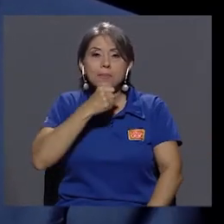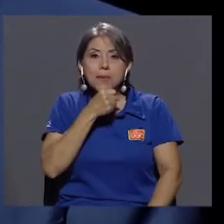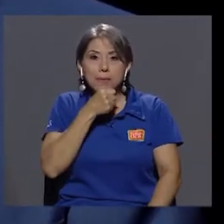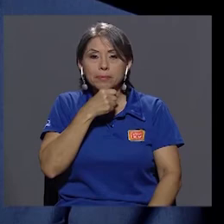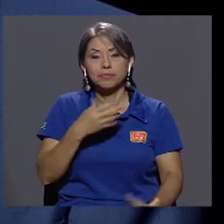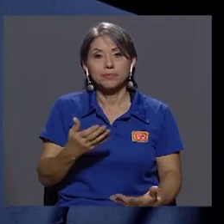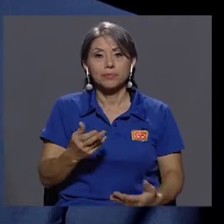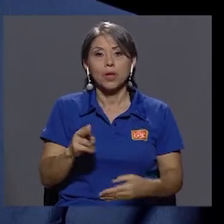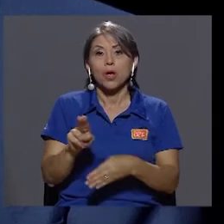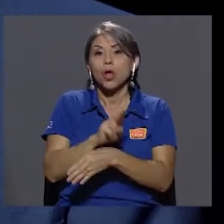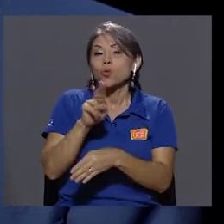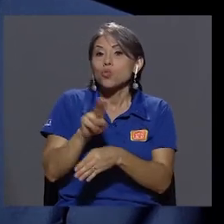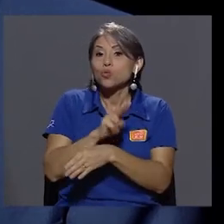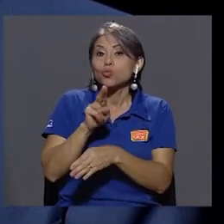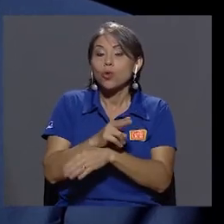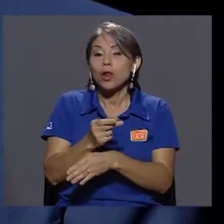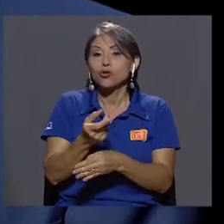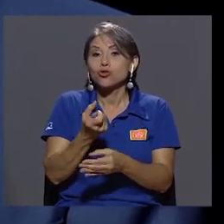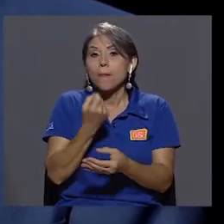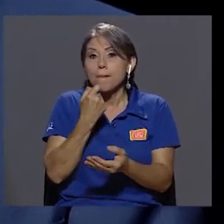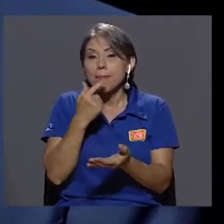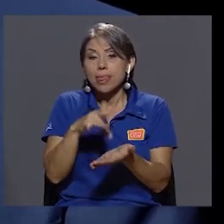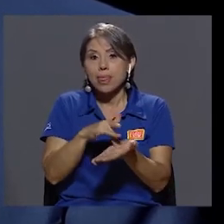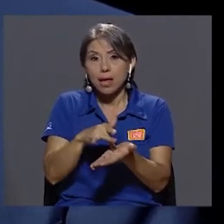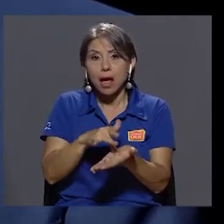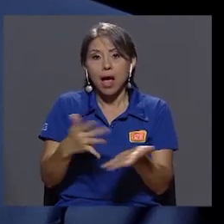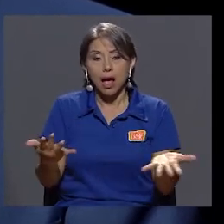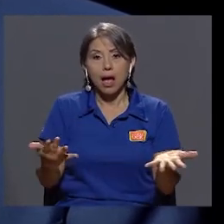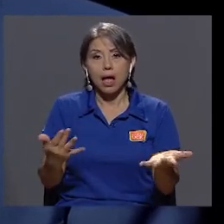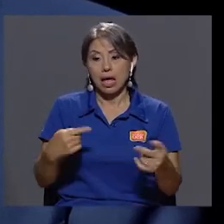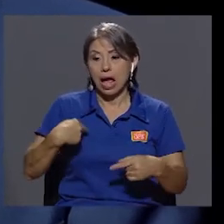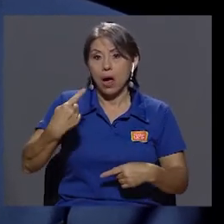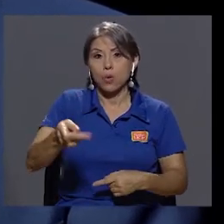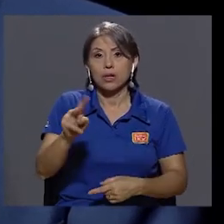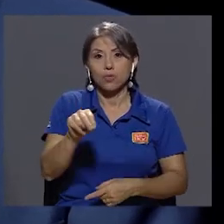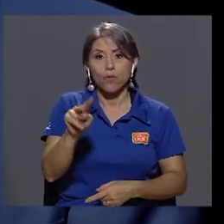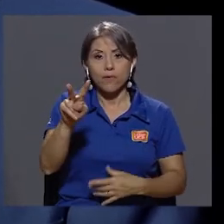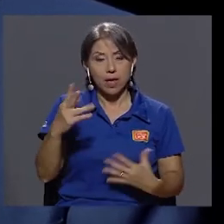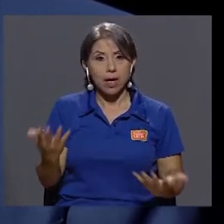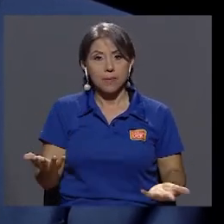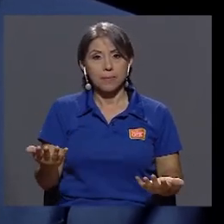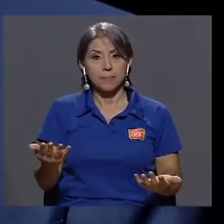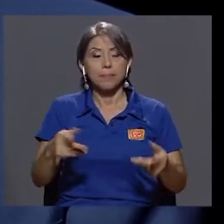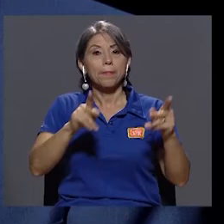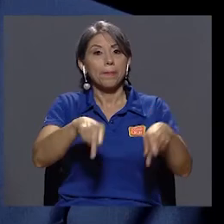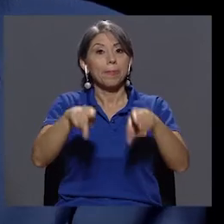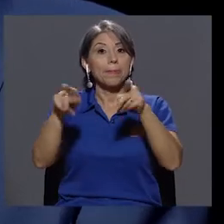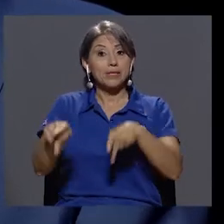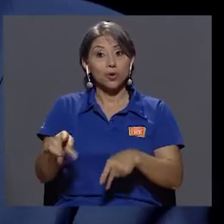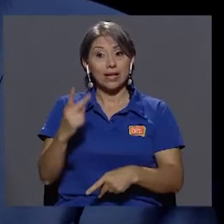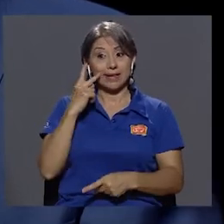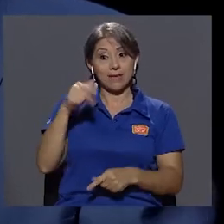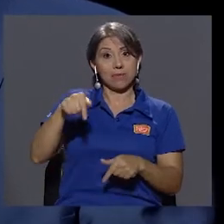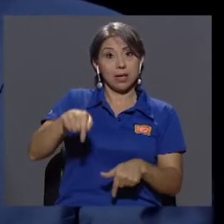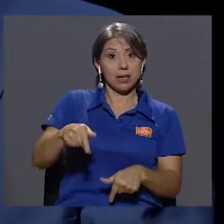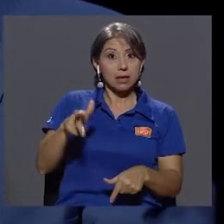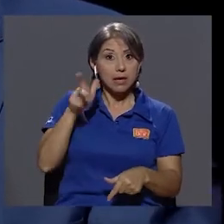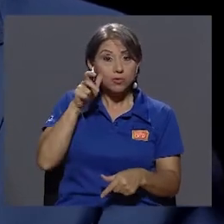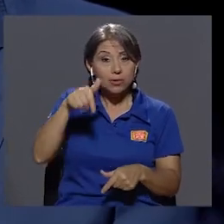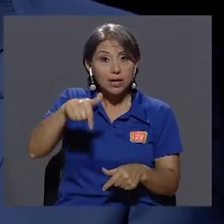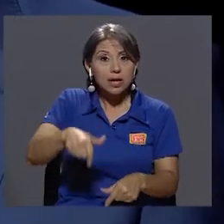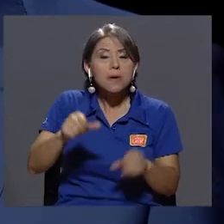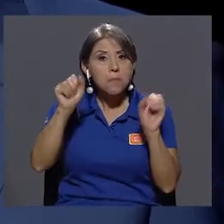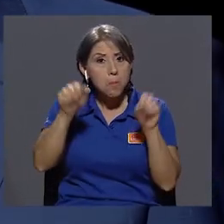el uso del remedio de los medicamentos que viene ahora en noviembre y las personas que nos ven nos escuchan pueden